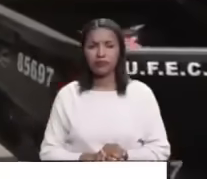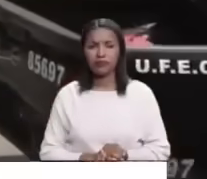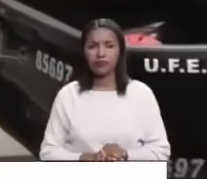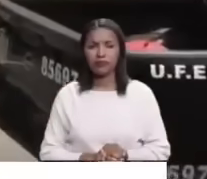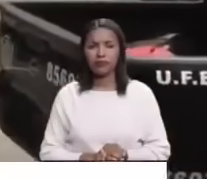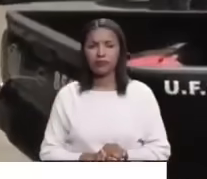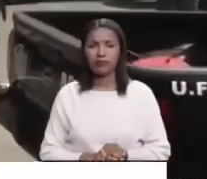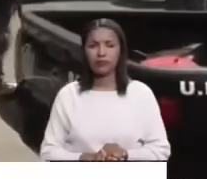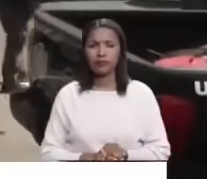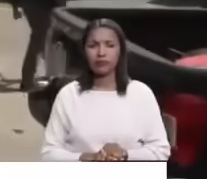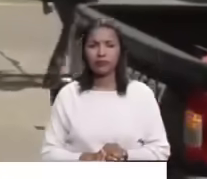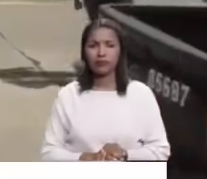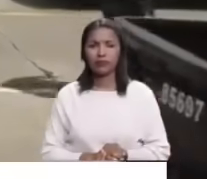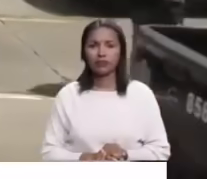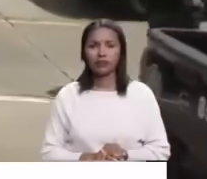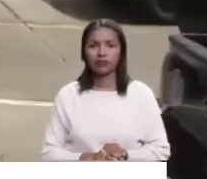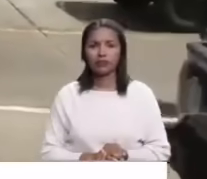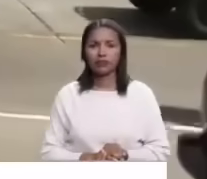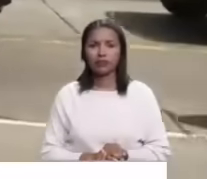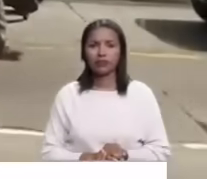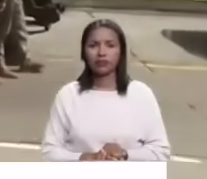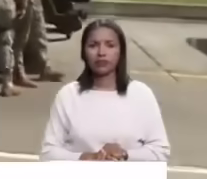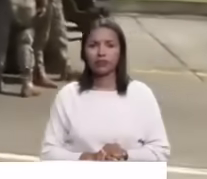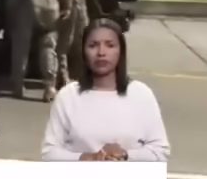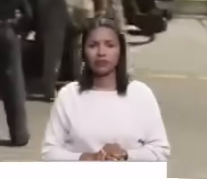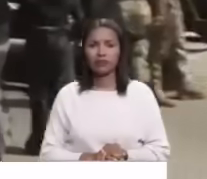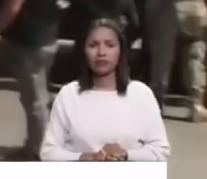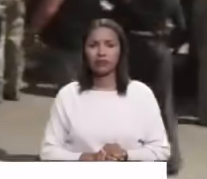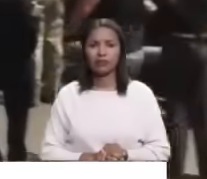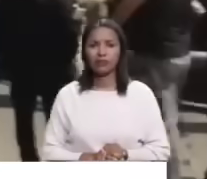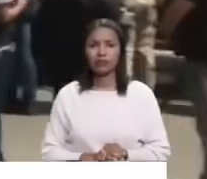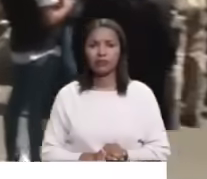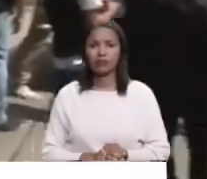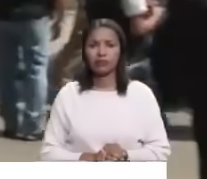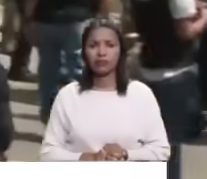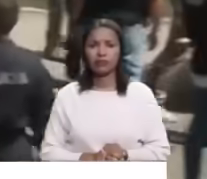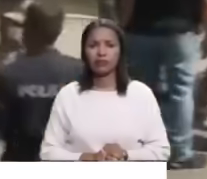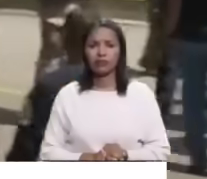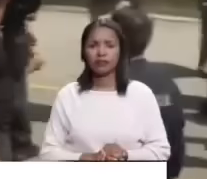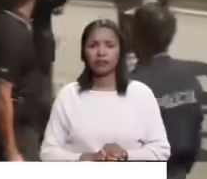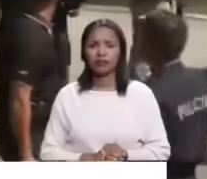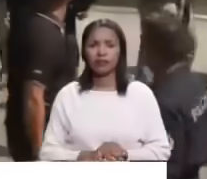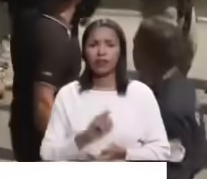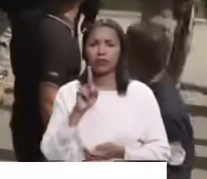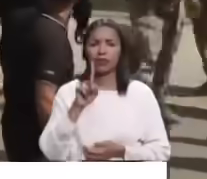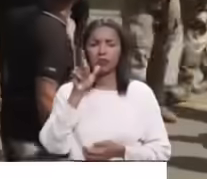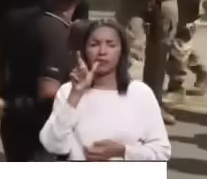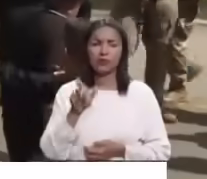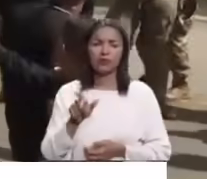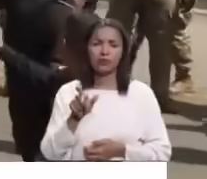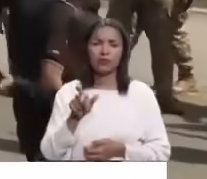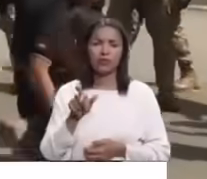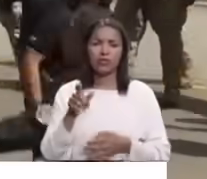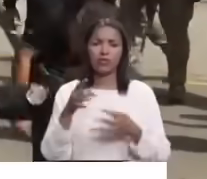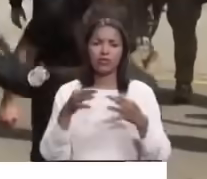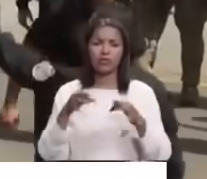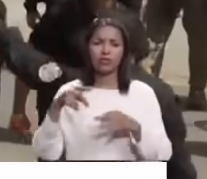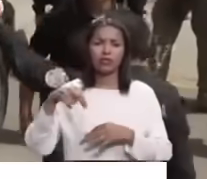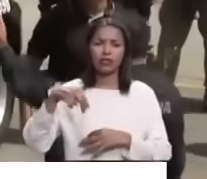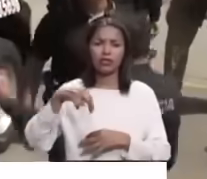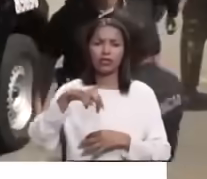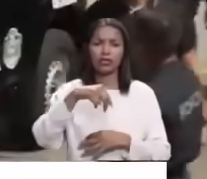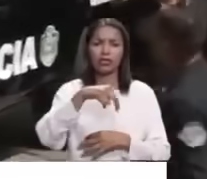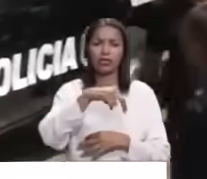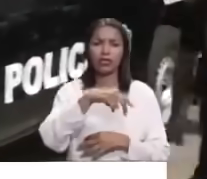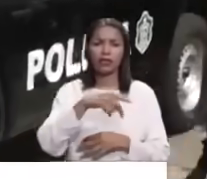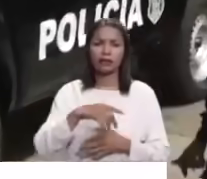se eviten este lugar. Hay una persona que está tratando de pasar por el punto donde estaban las unidades